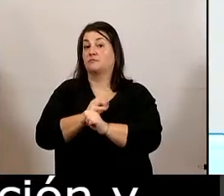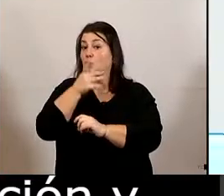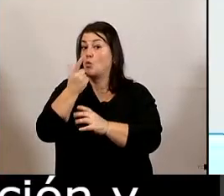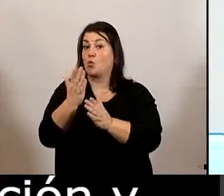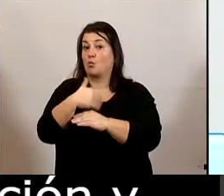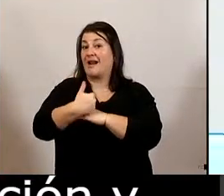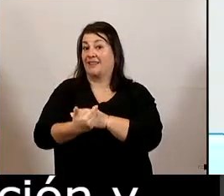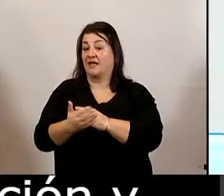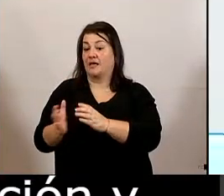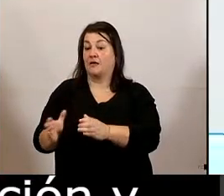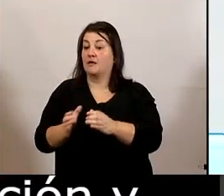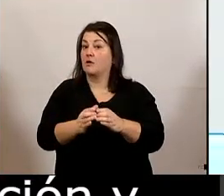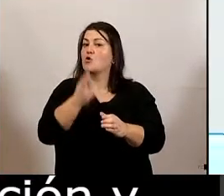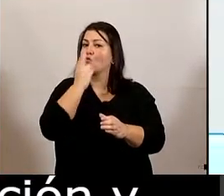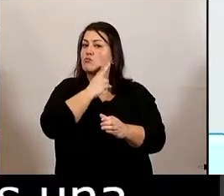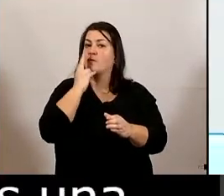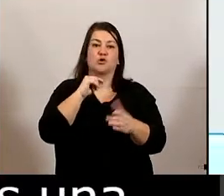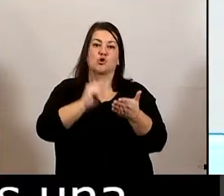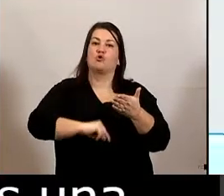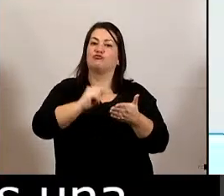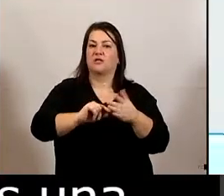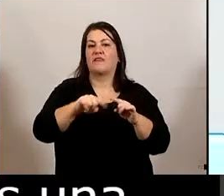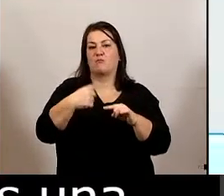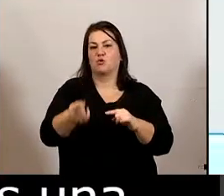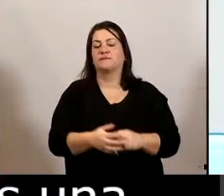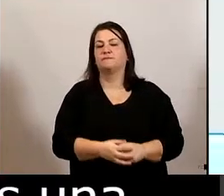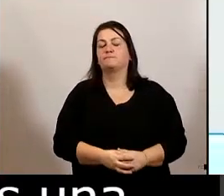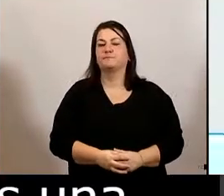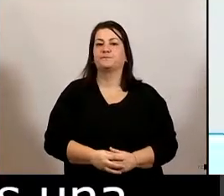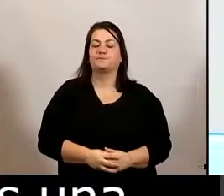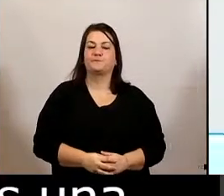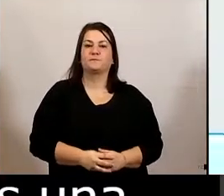parte se comprometen a contratar la propia empresa.